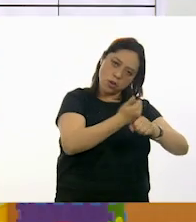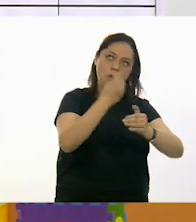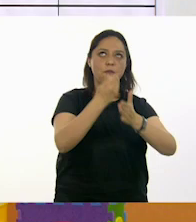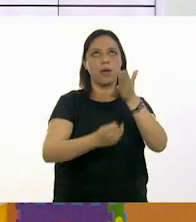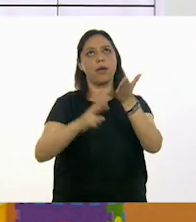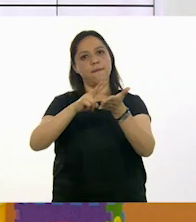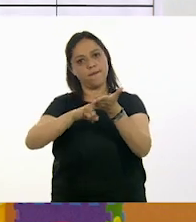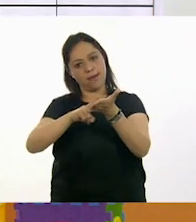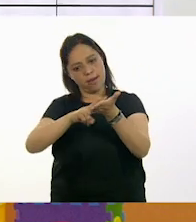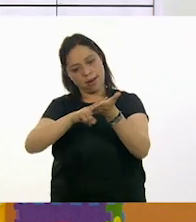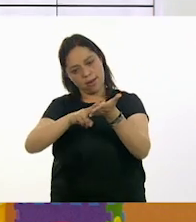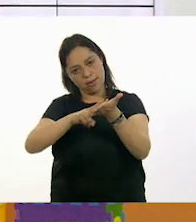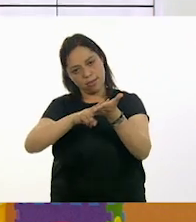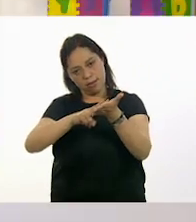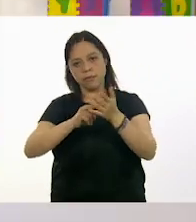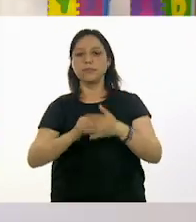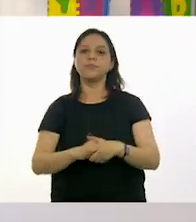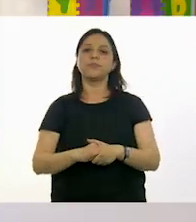9 amarillo.